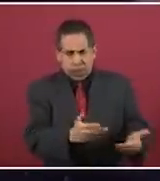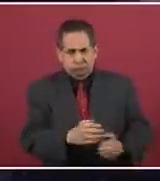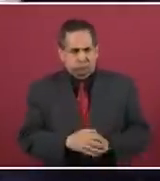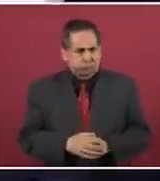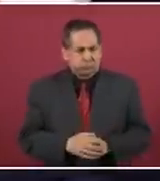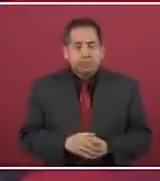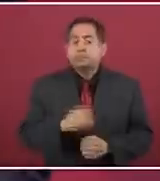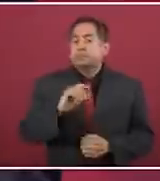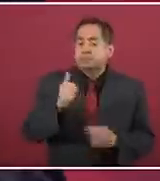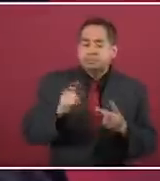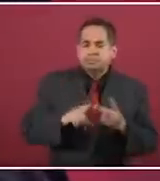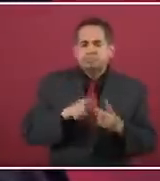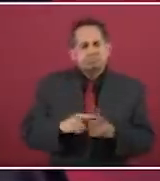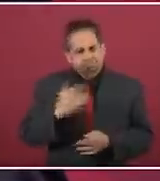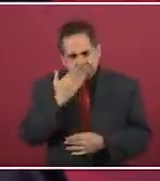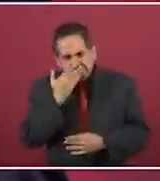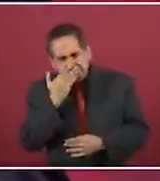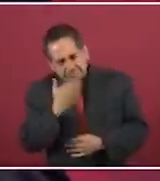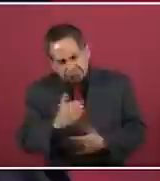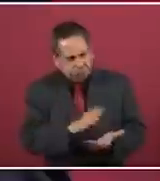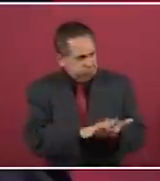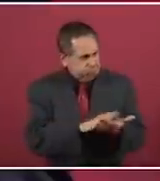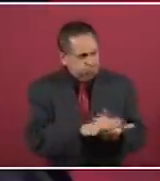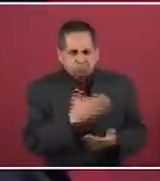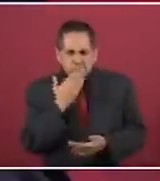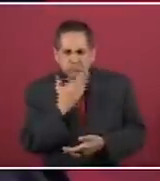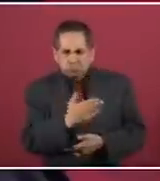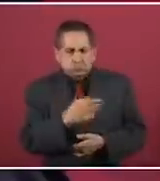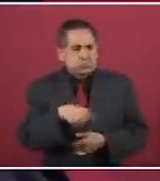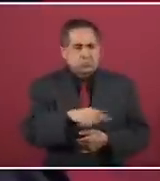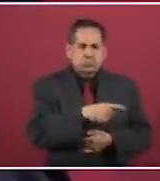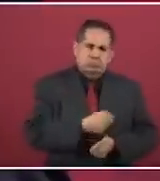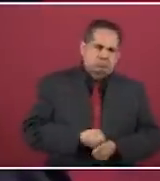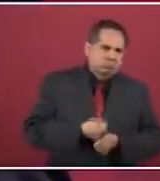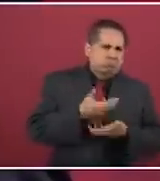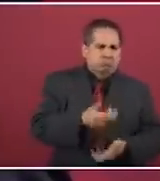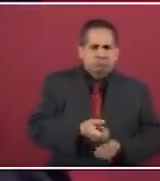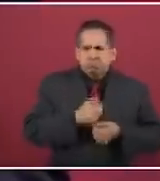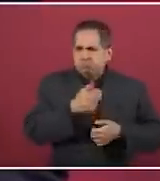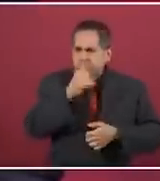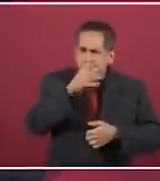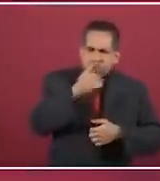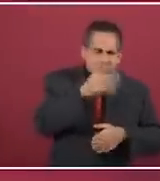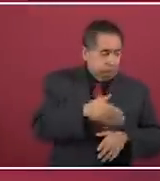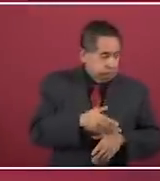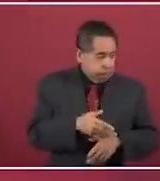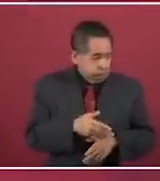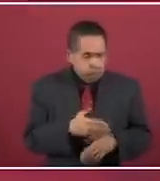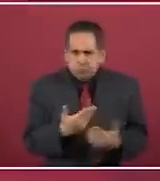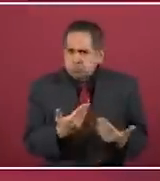Celebro también que se estén manifestando, que den la